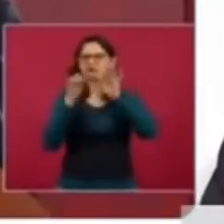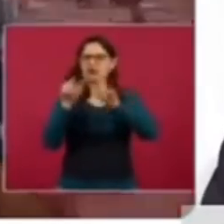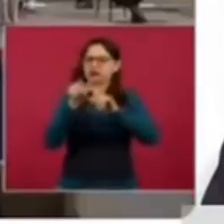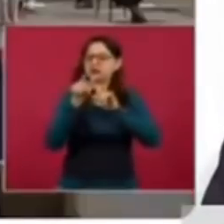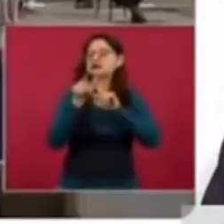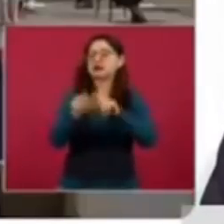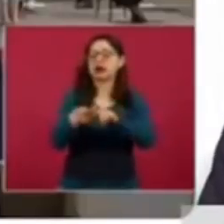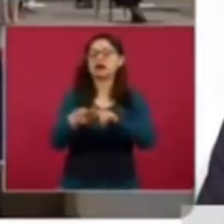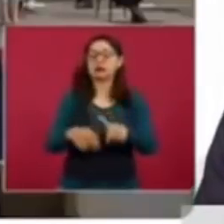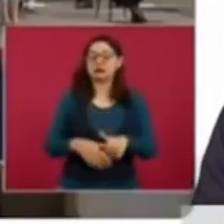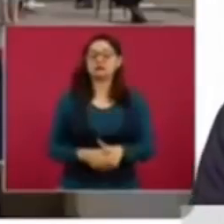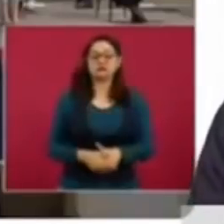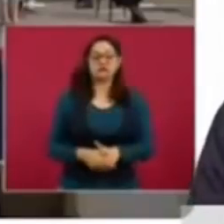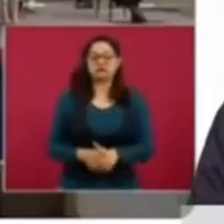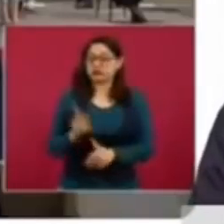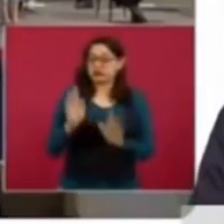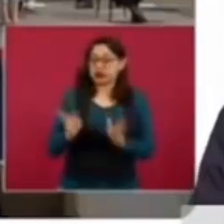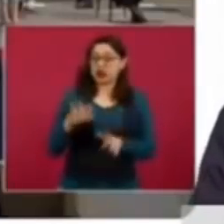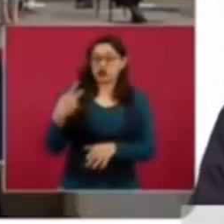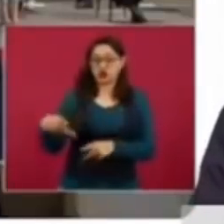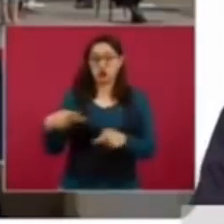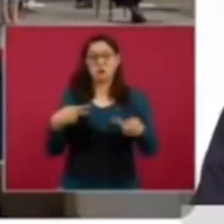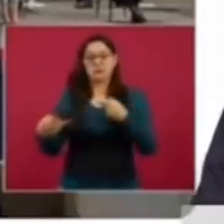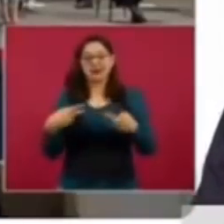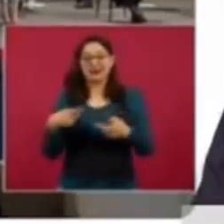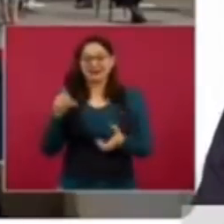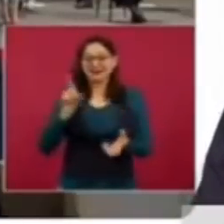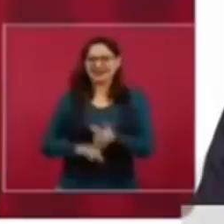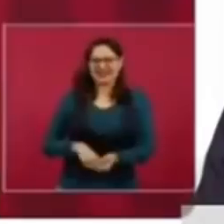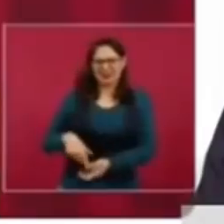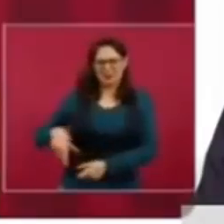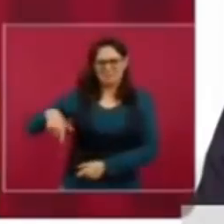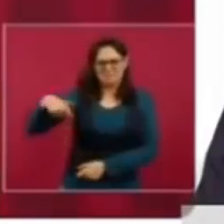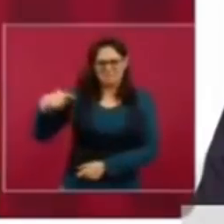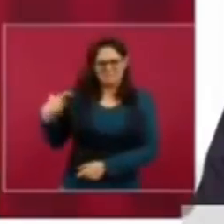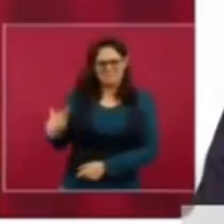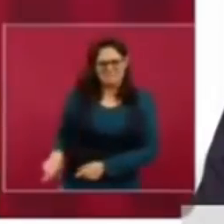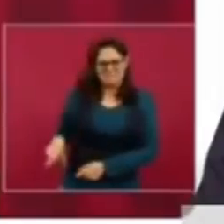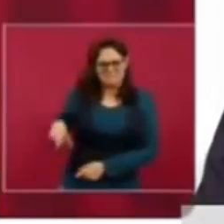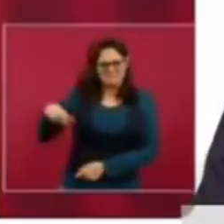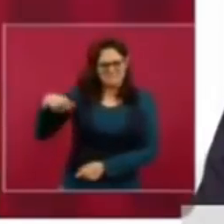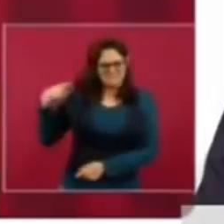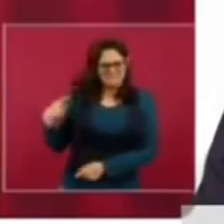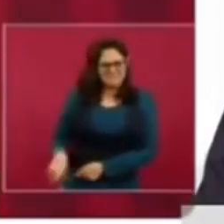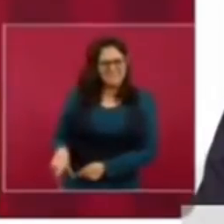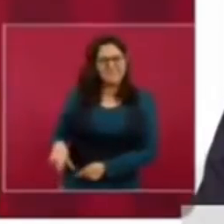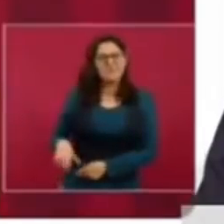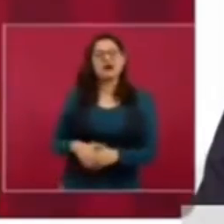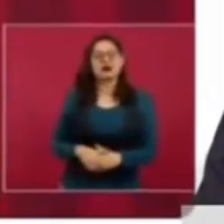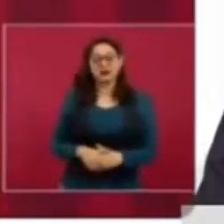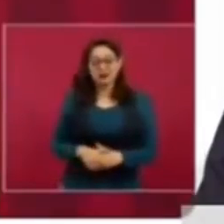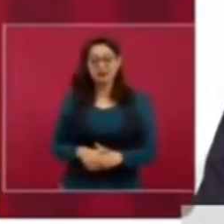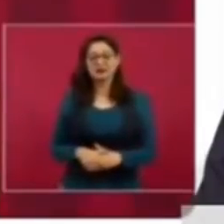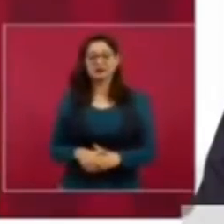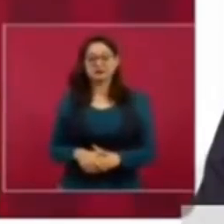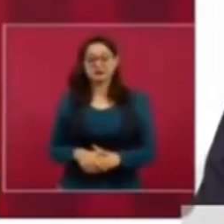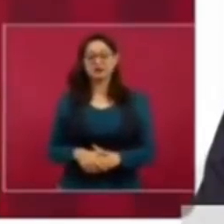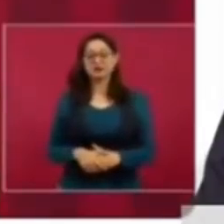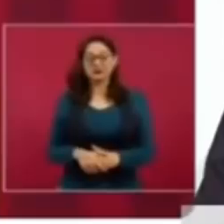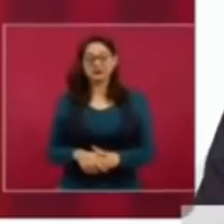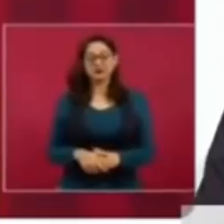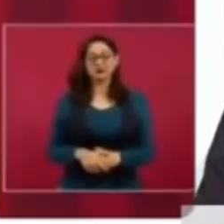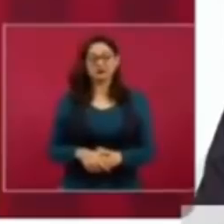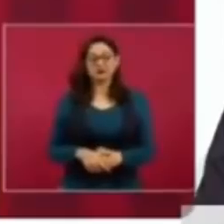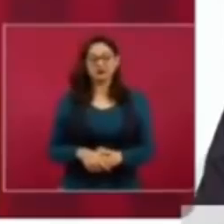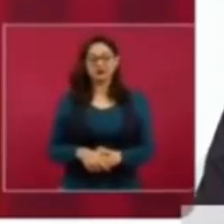con la estrategia golpista y mucho dinero muchísimo dinero este